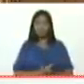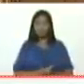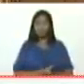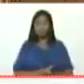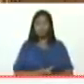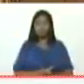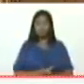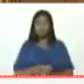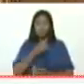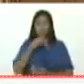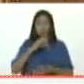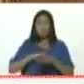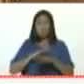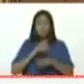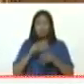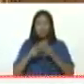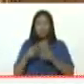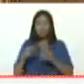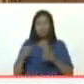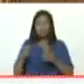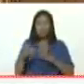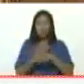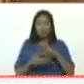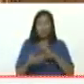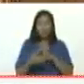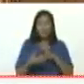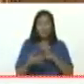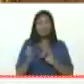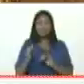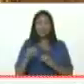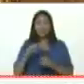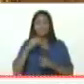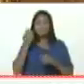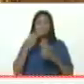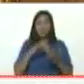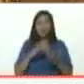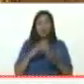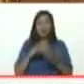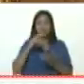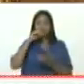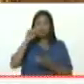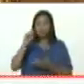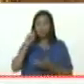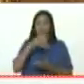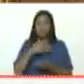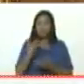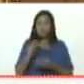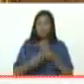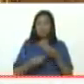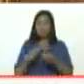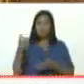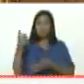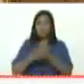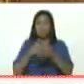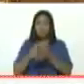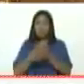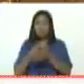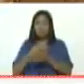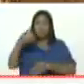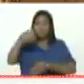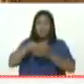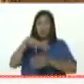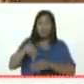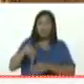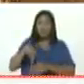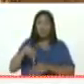Ah bueno, porque ya hubo un bombazo y casi matan a Maduro. Porque hubo un intento de golpe de Estado, una farsa trágico